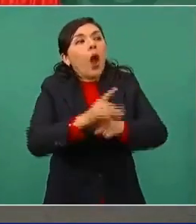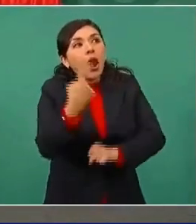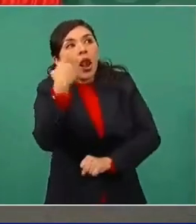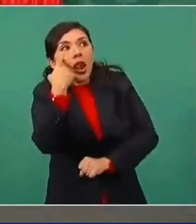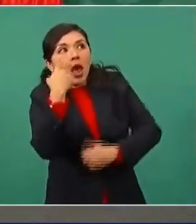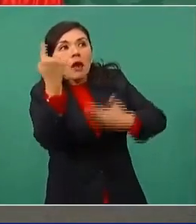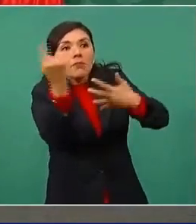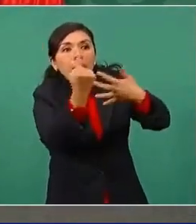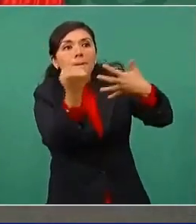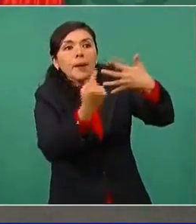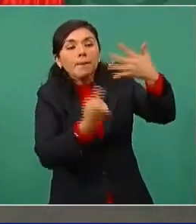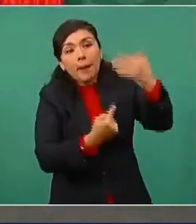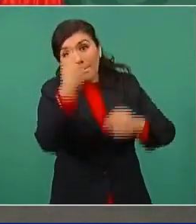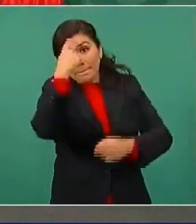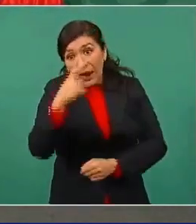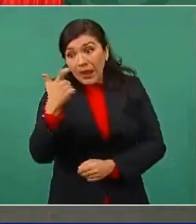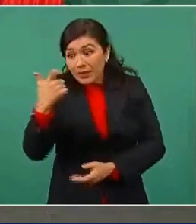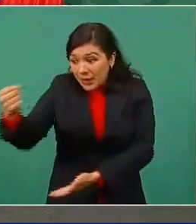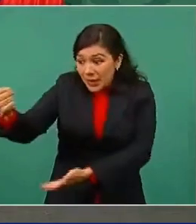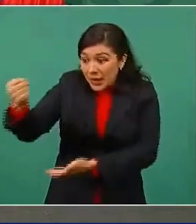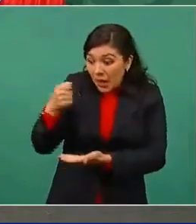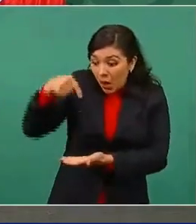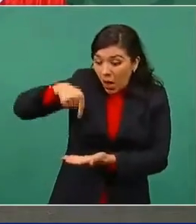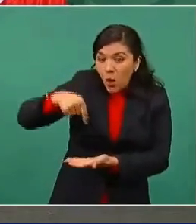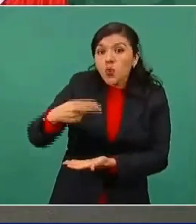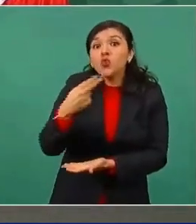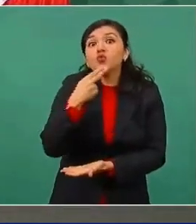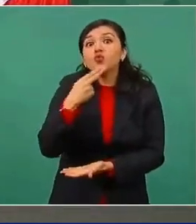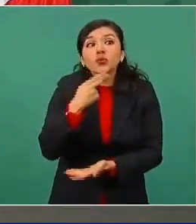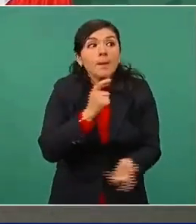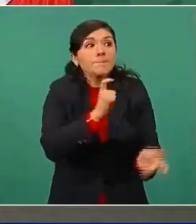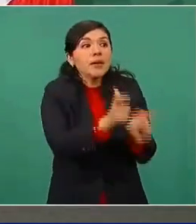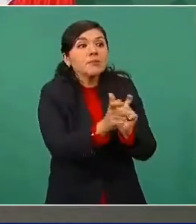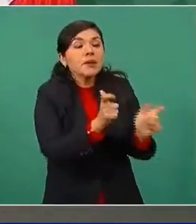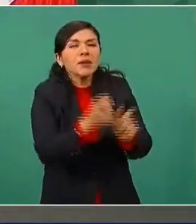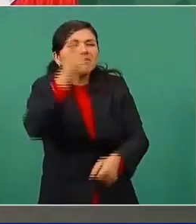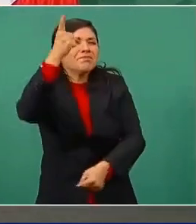y utilizar el dinero en lo que más se necesita.